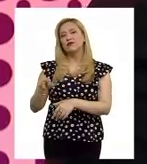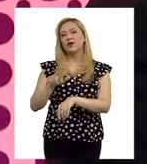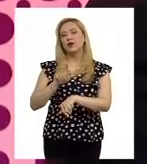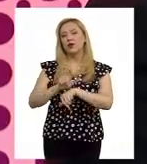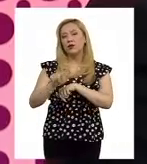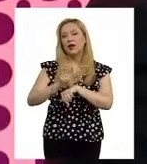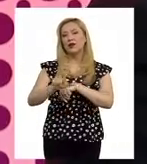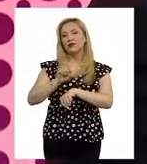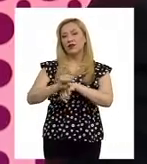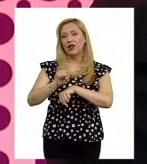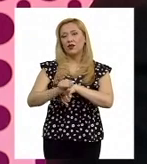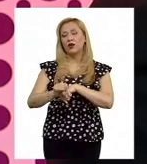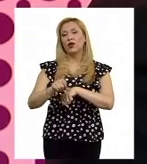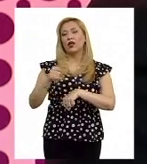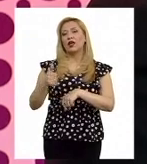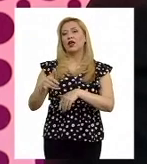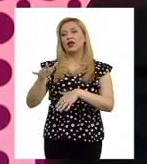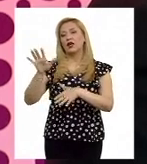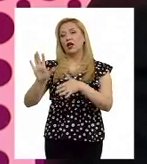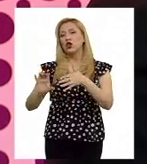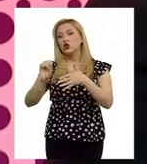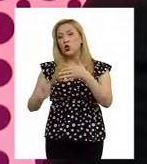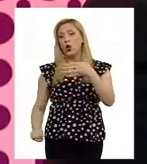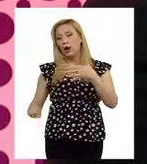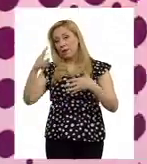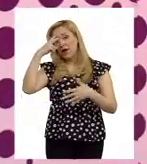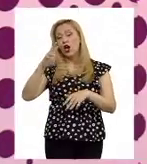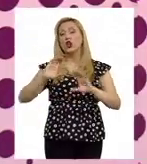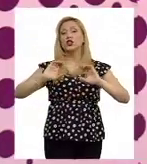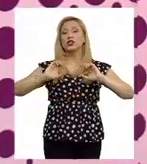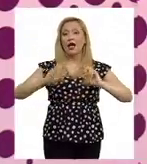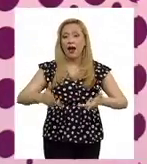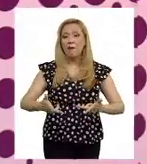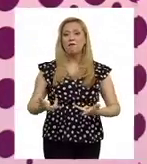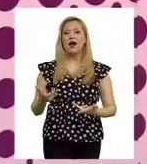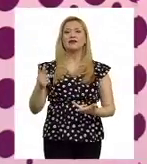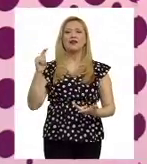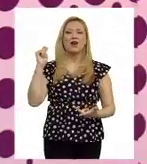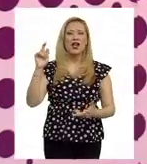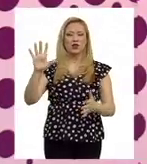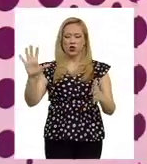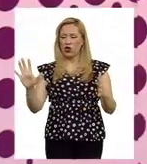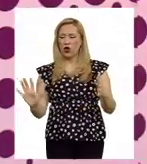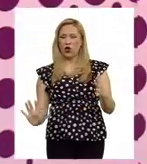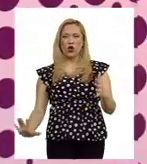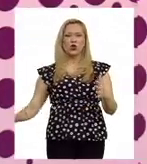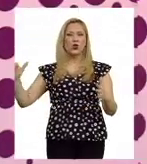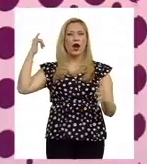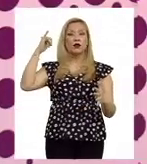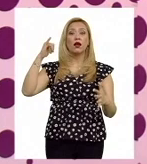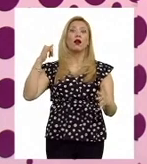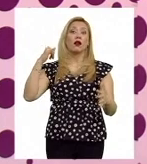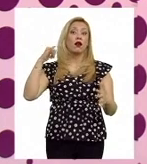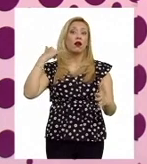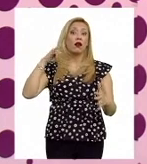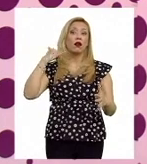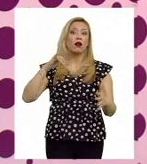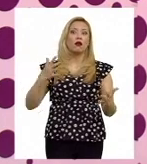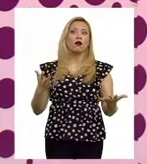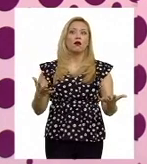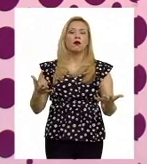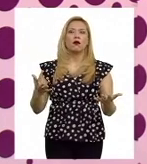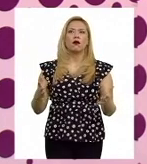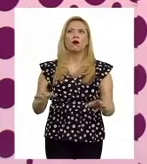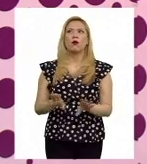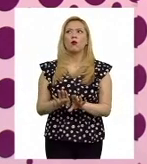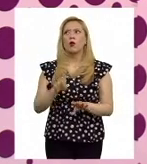buena parte de los estados del sur de México, eso trae como consecuencia una exacerbación de los niveles de